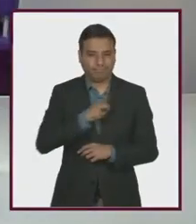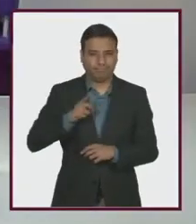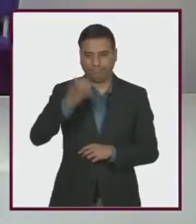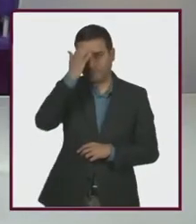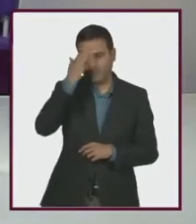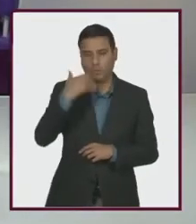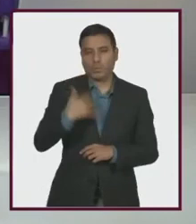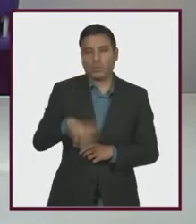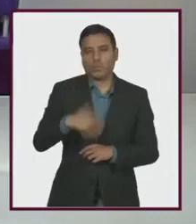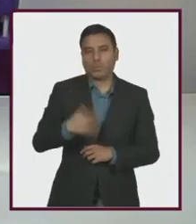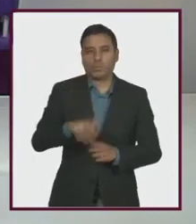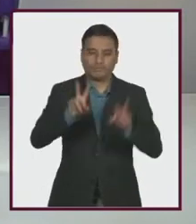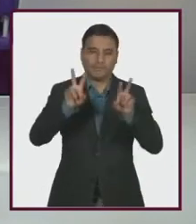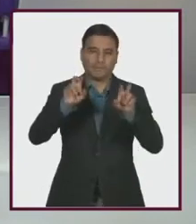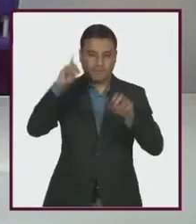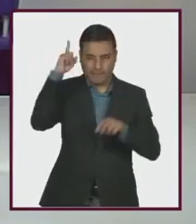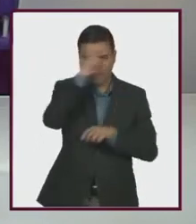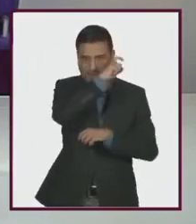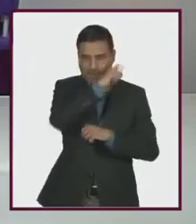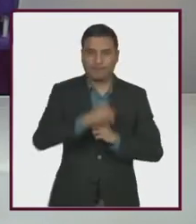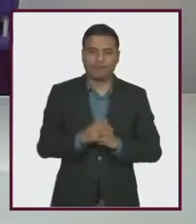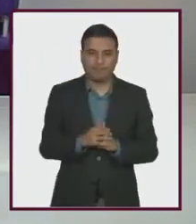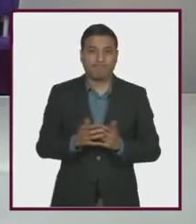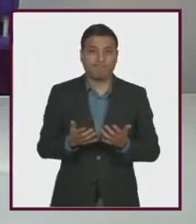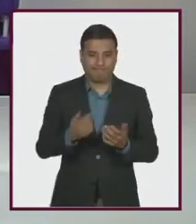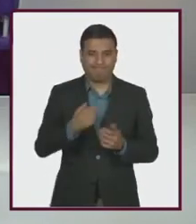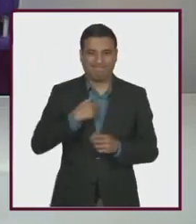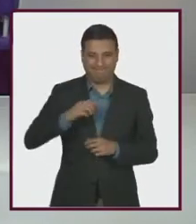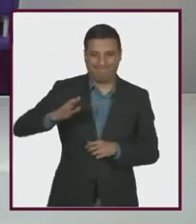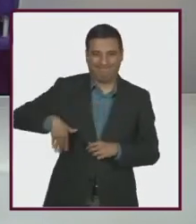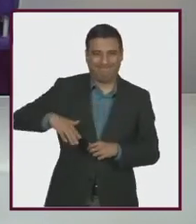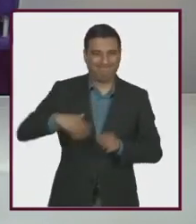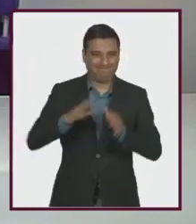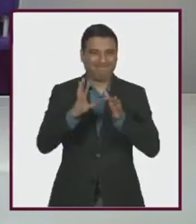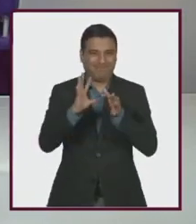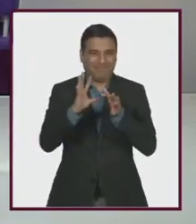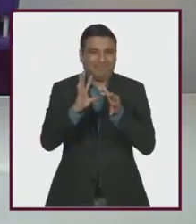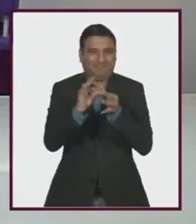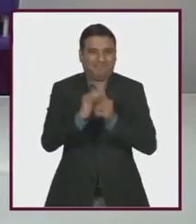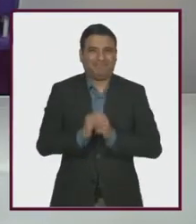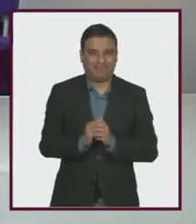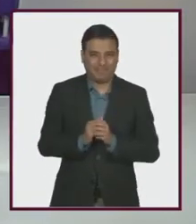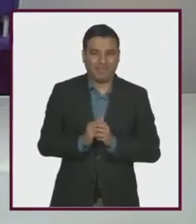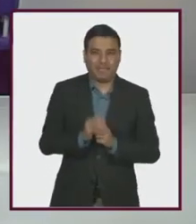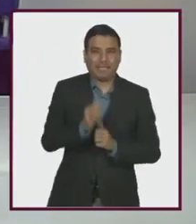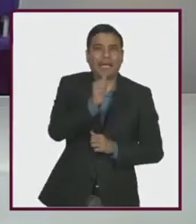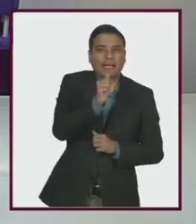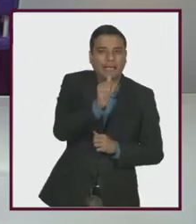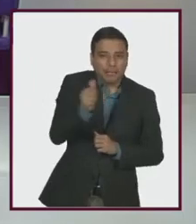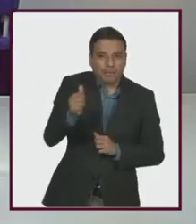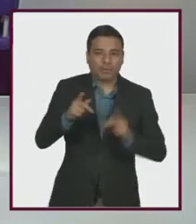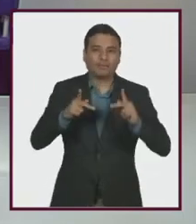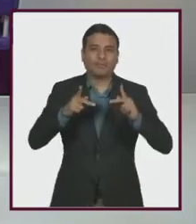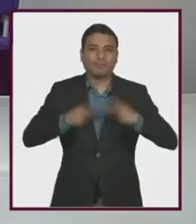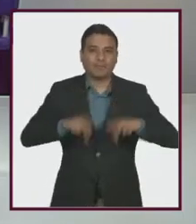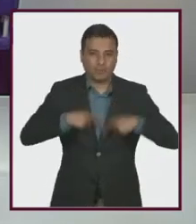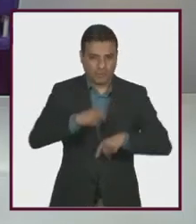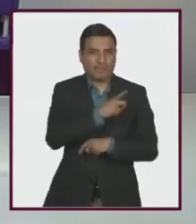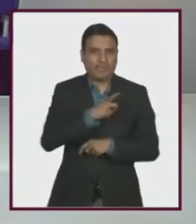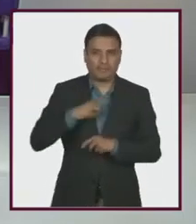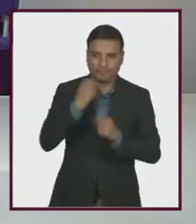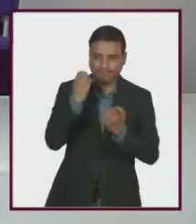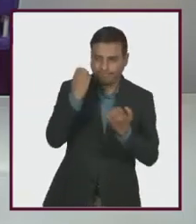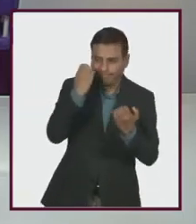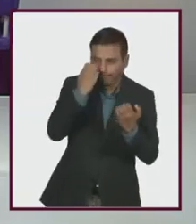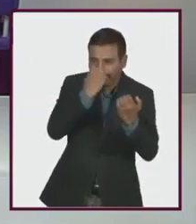complejo. Al final hay que ir, como les decía hace un rato, viendo caso por caso, no hay recetas de cocina para poder